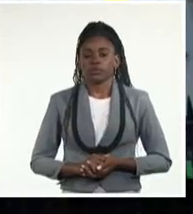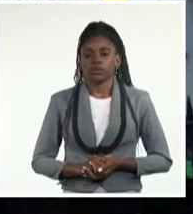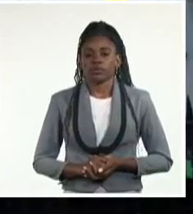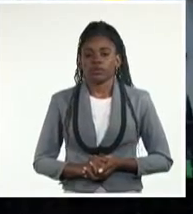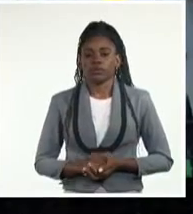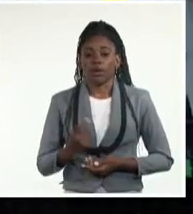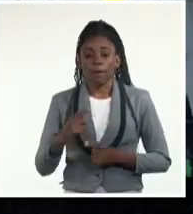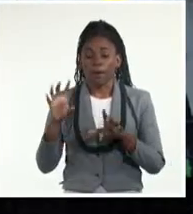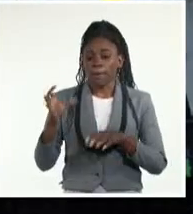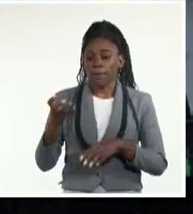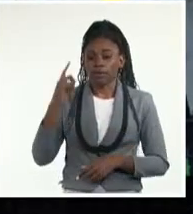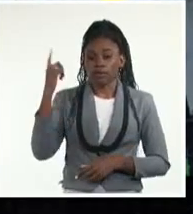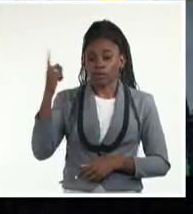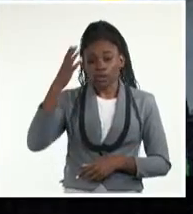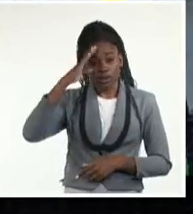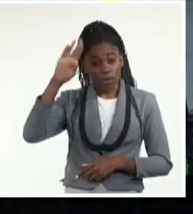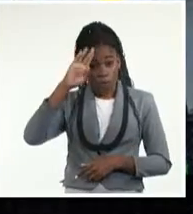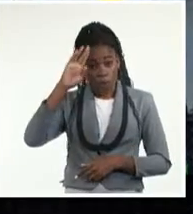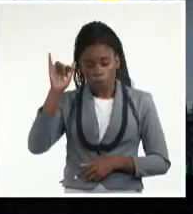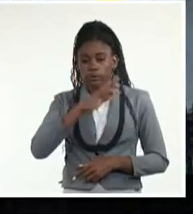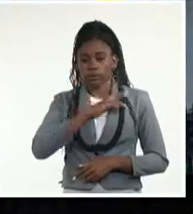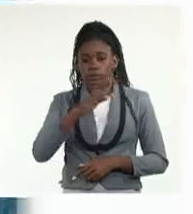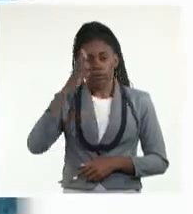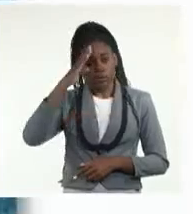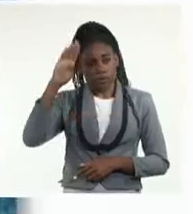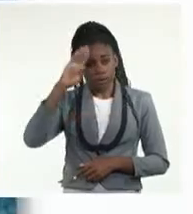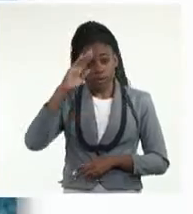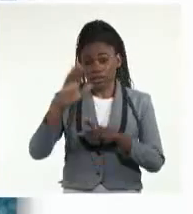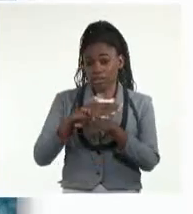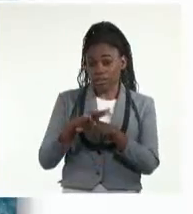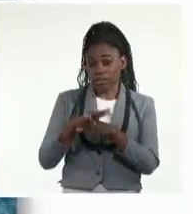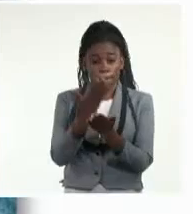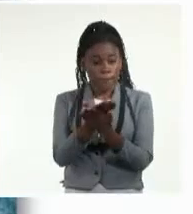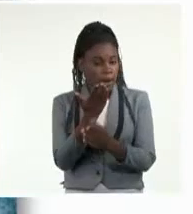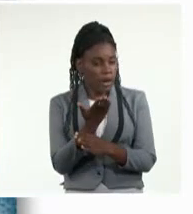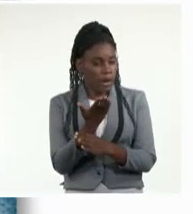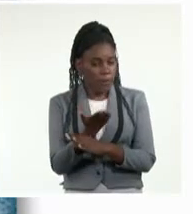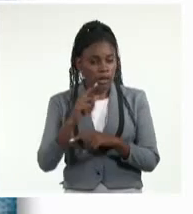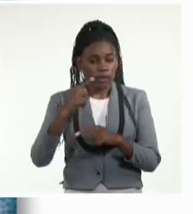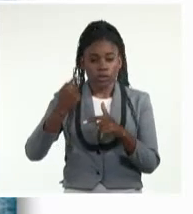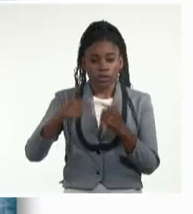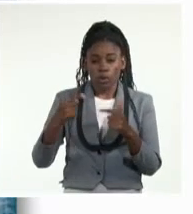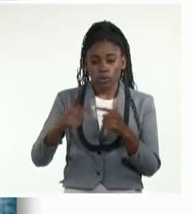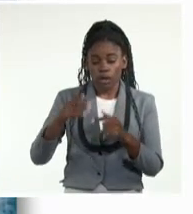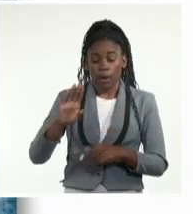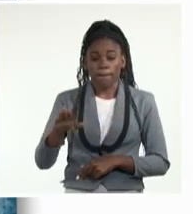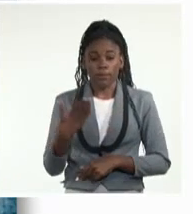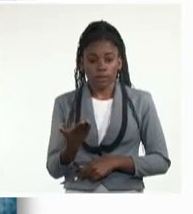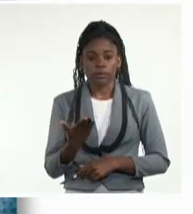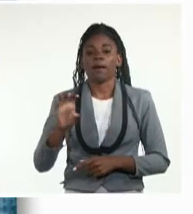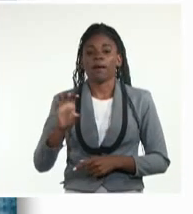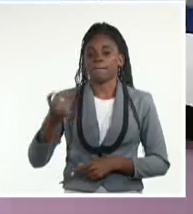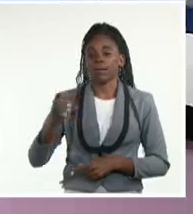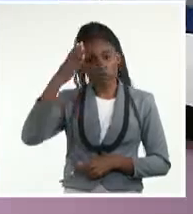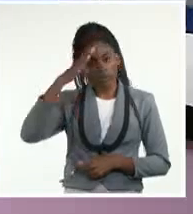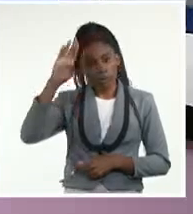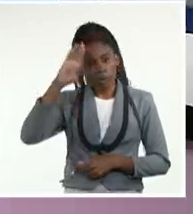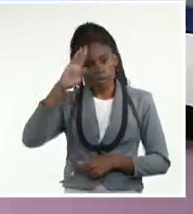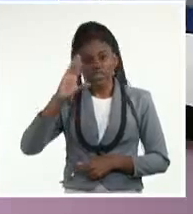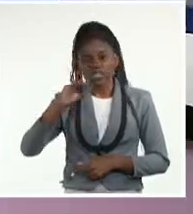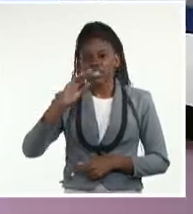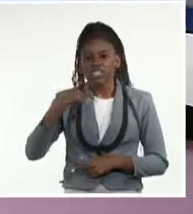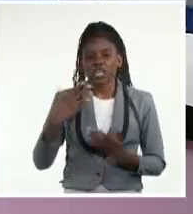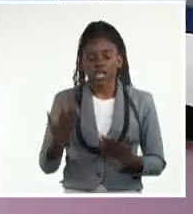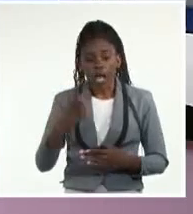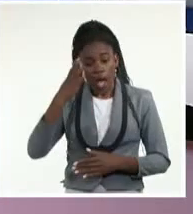Nacional de Cuba y la República de Cuba como única opción para evitar la demanda ante la jurisdicción inglesa. CRF alega